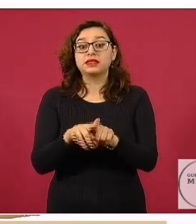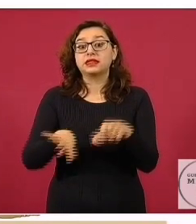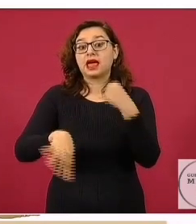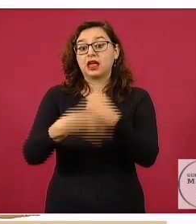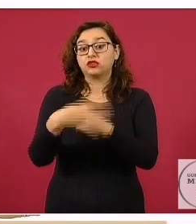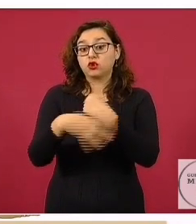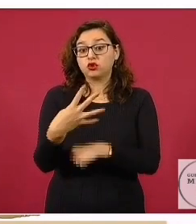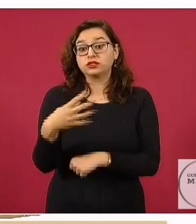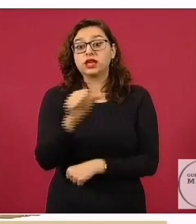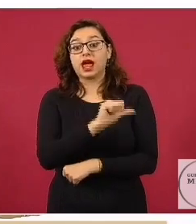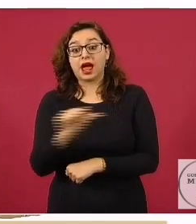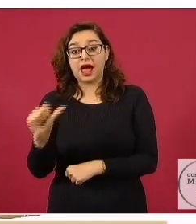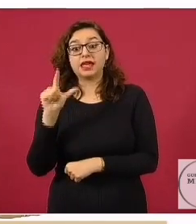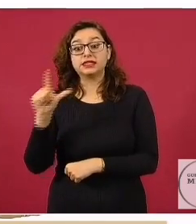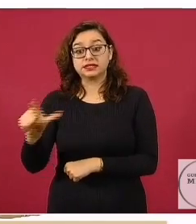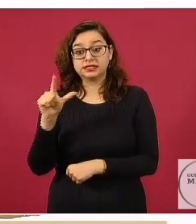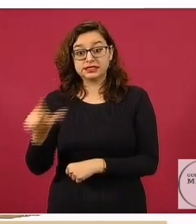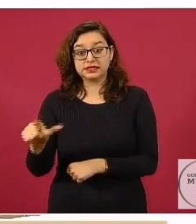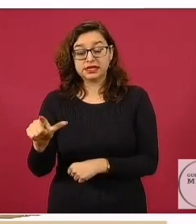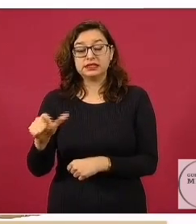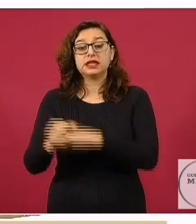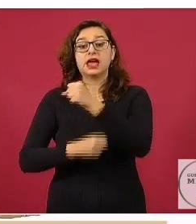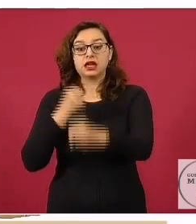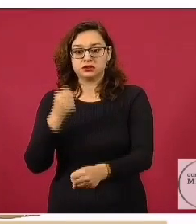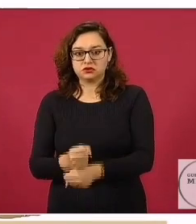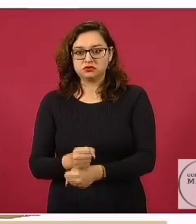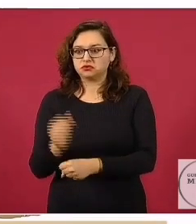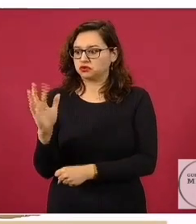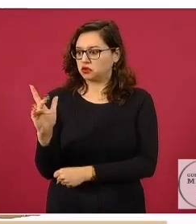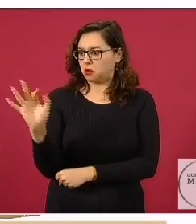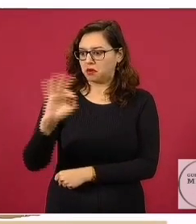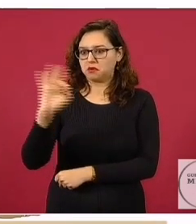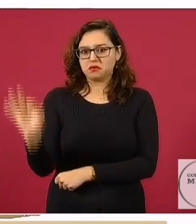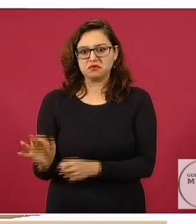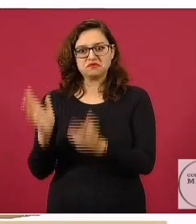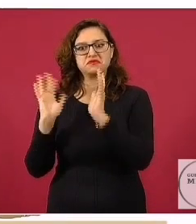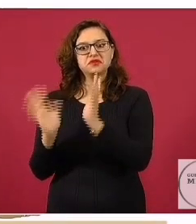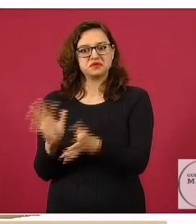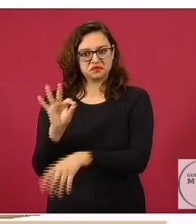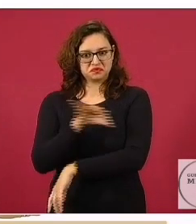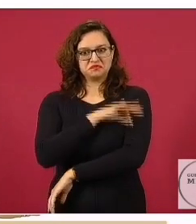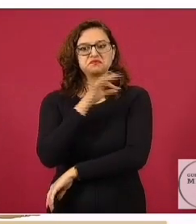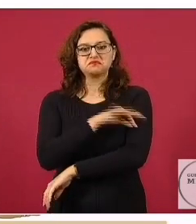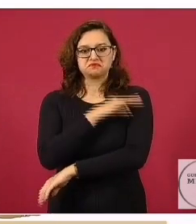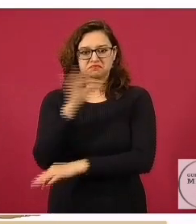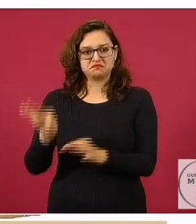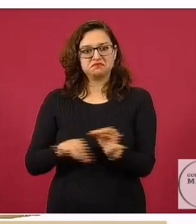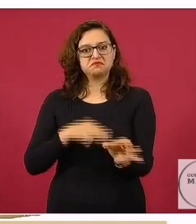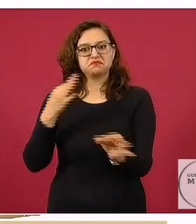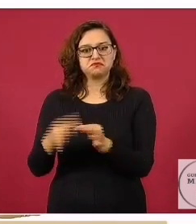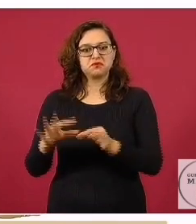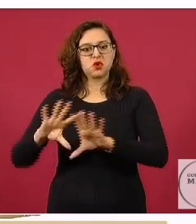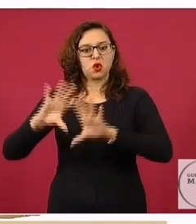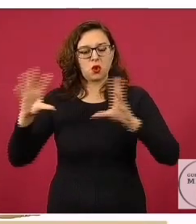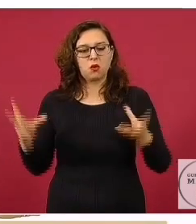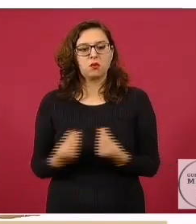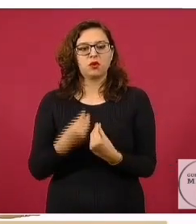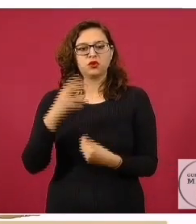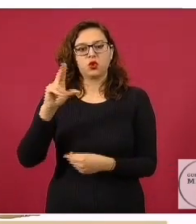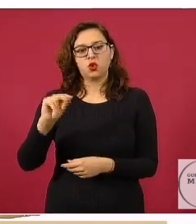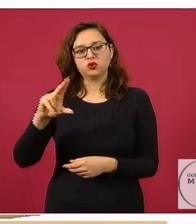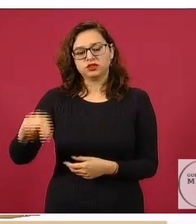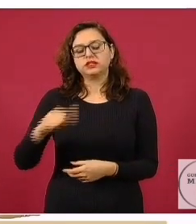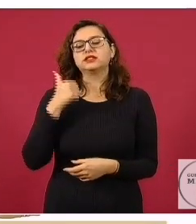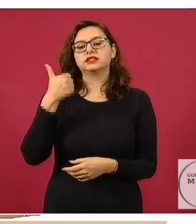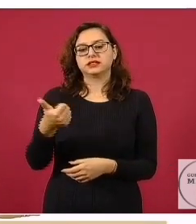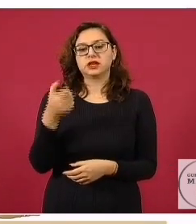años es ya cuantiosa, 50%, para un promedio general de cobertura de 86% si